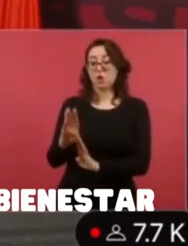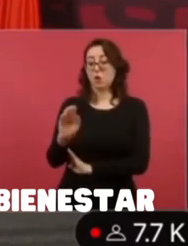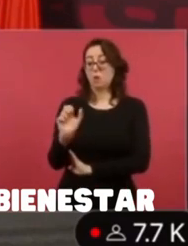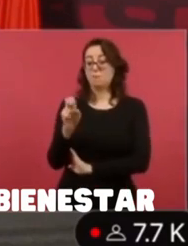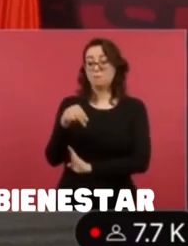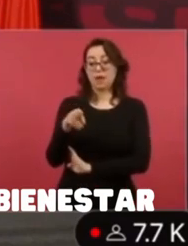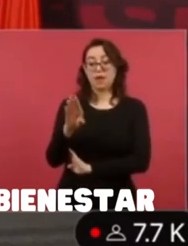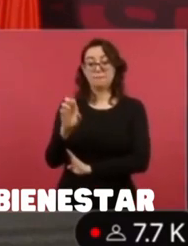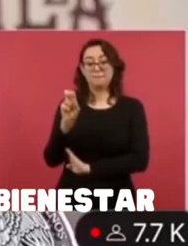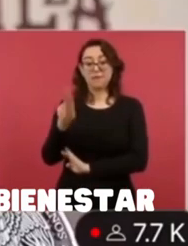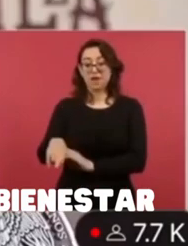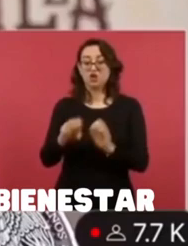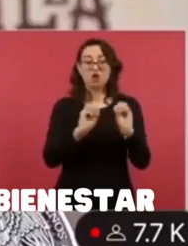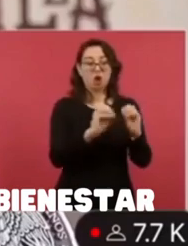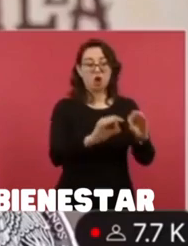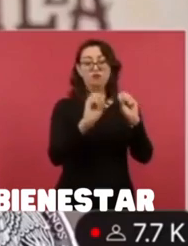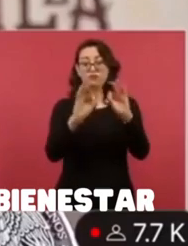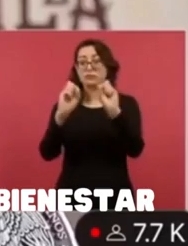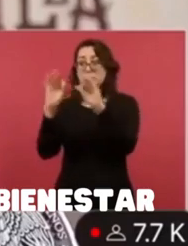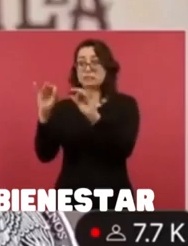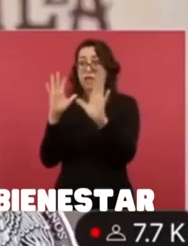Bienestar prometidas. Pero